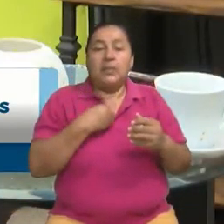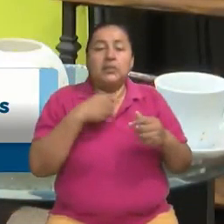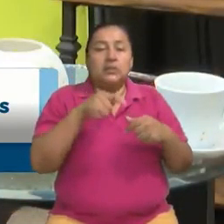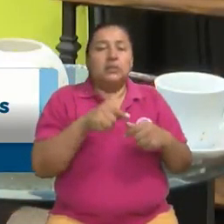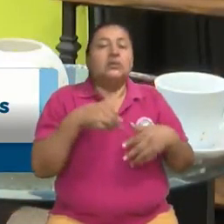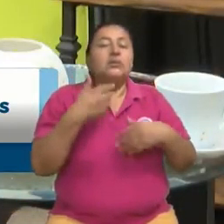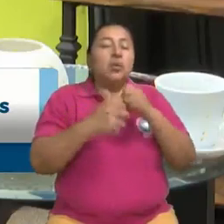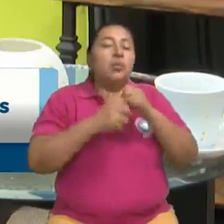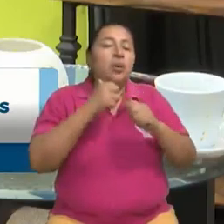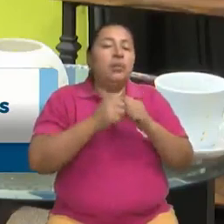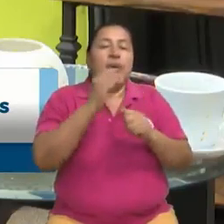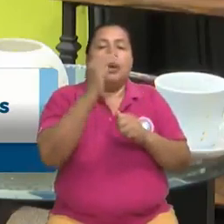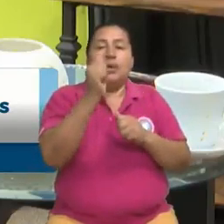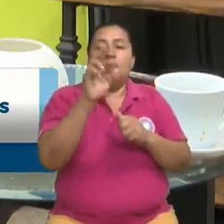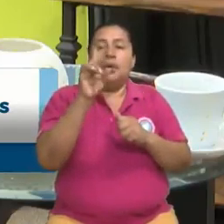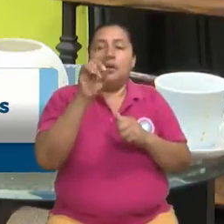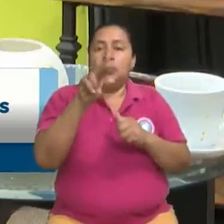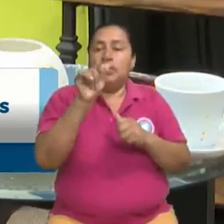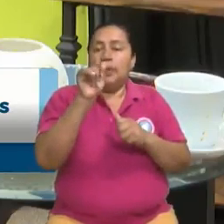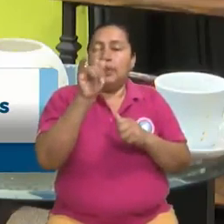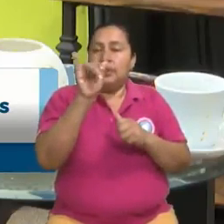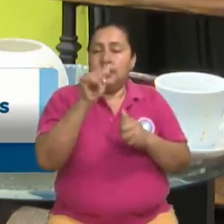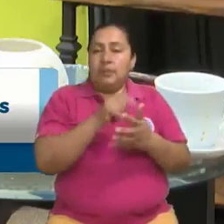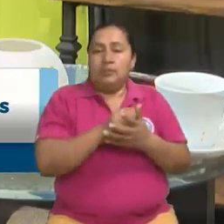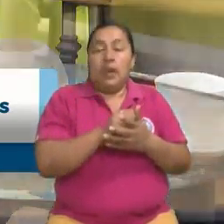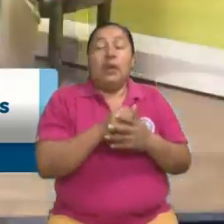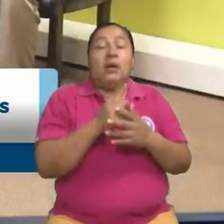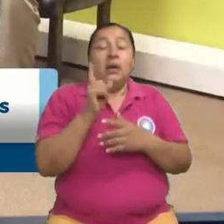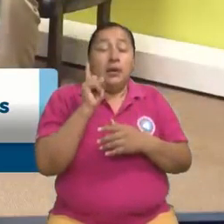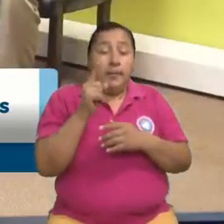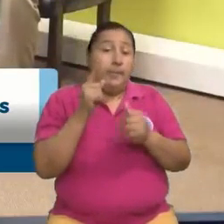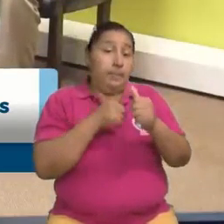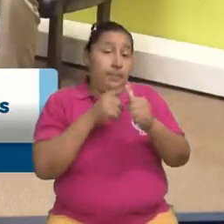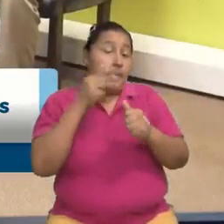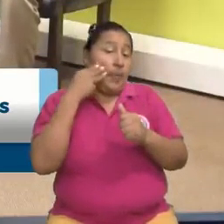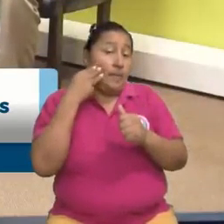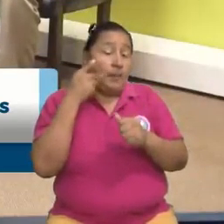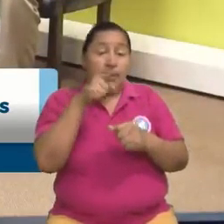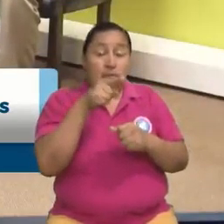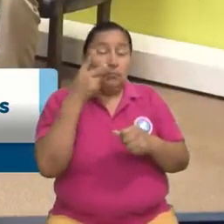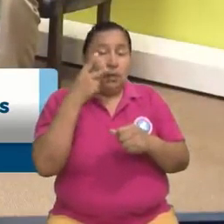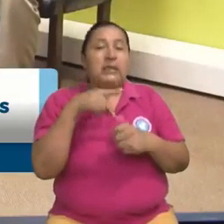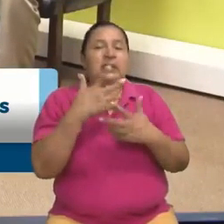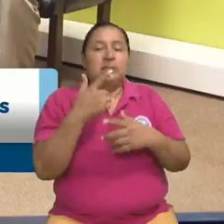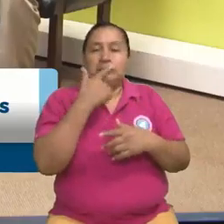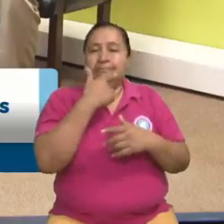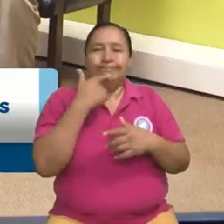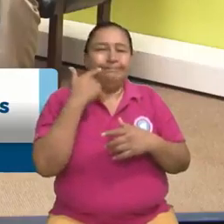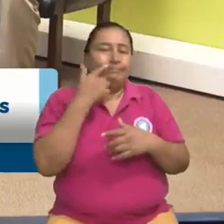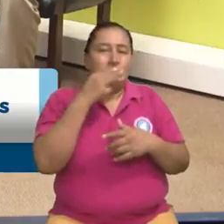ante una cardiopatía congénita? Pues lo primero que nota la mamá es el cambio de coloración de la piel del